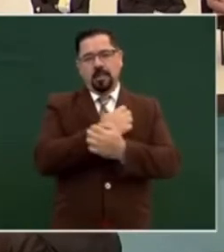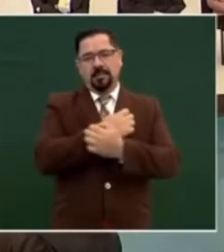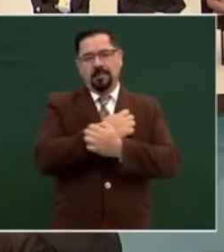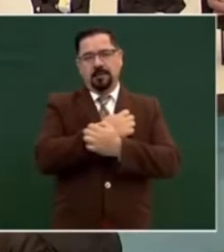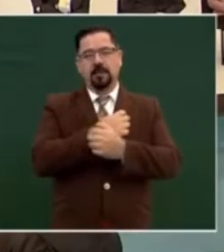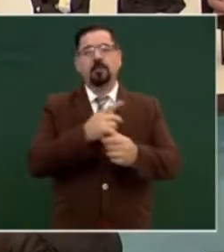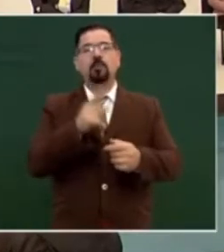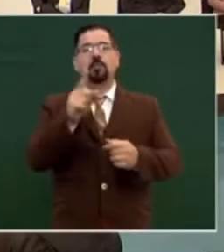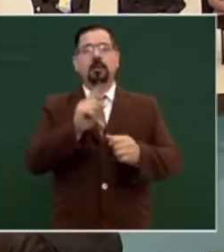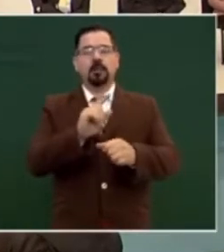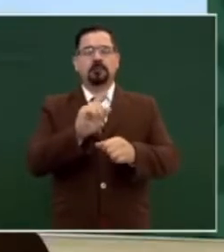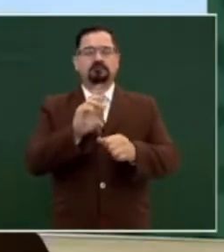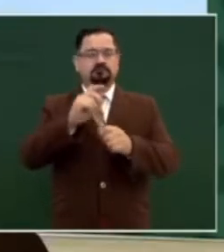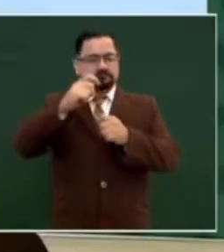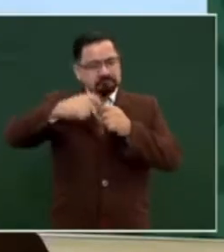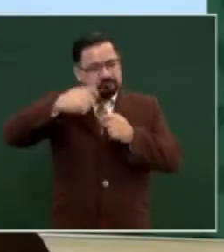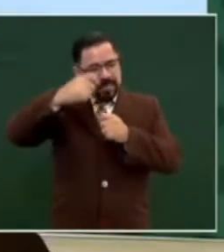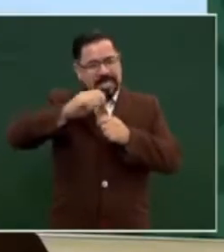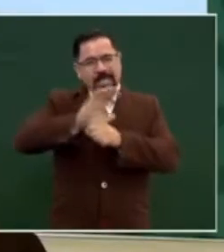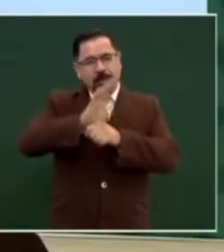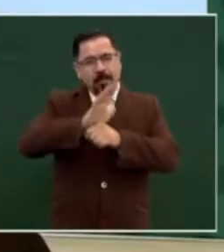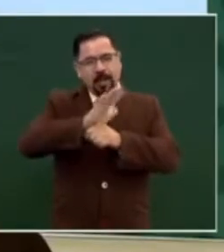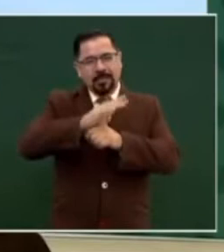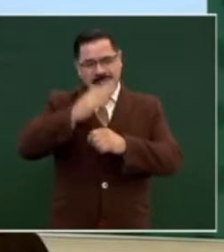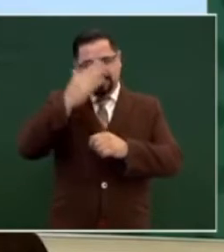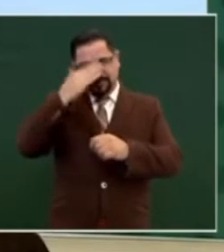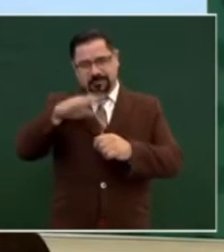llamaron de panzazo